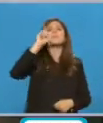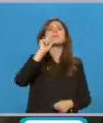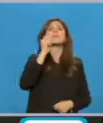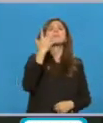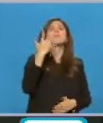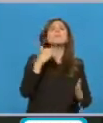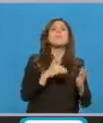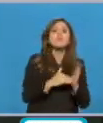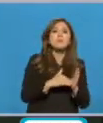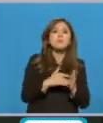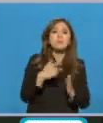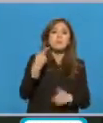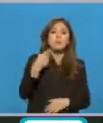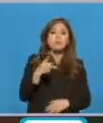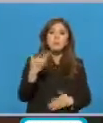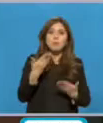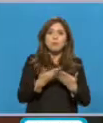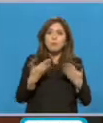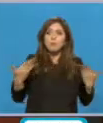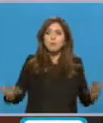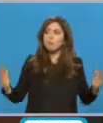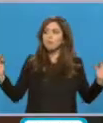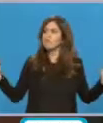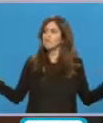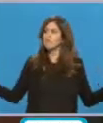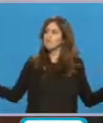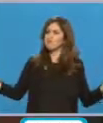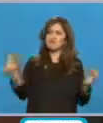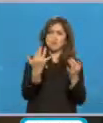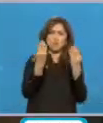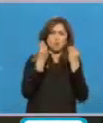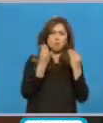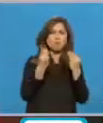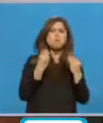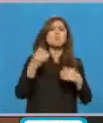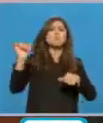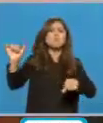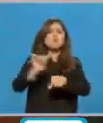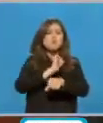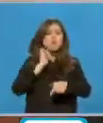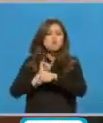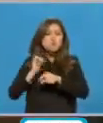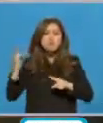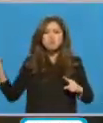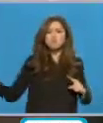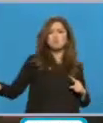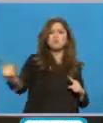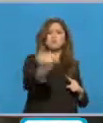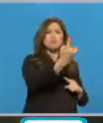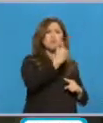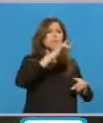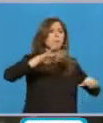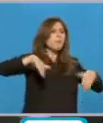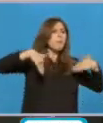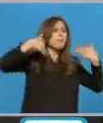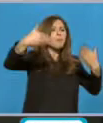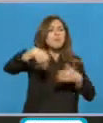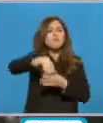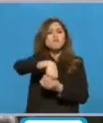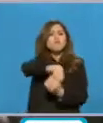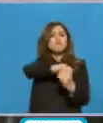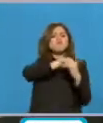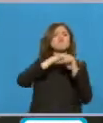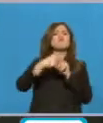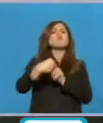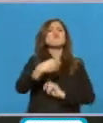llegaron 100,000 ¿4 veces personas, más? ya estaba todo invadido, el área de las carreras, los pits, la parte de atrás del escenario, todo estaba No, invadido se por volvió gente.